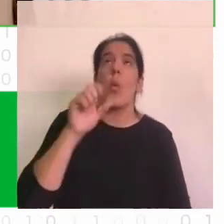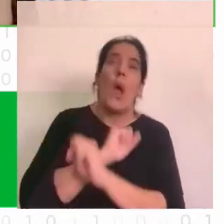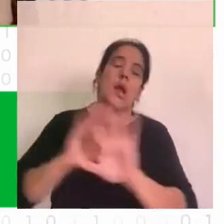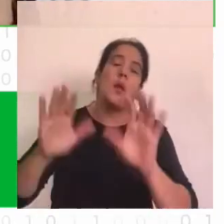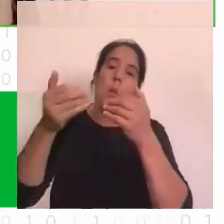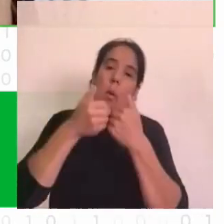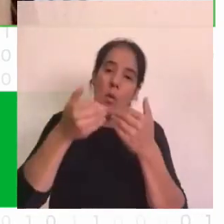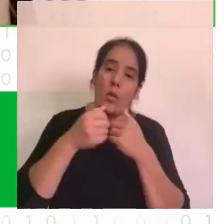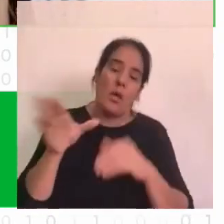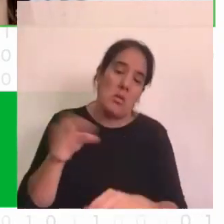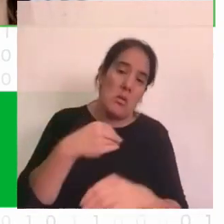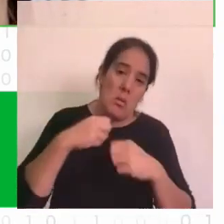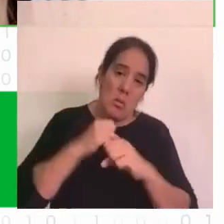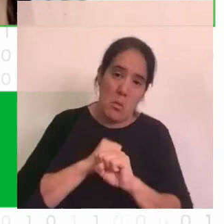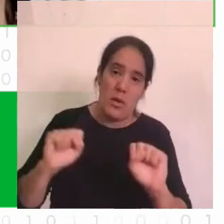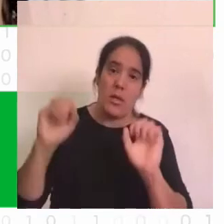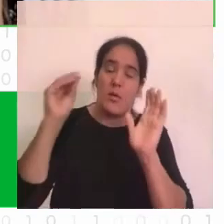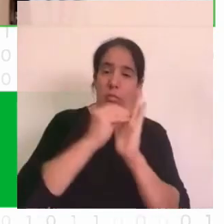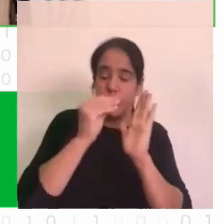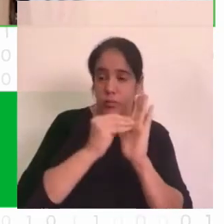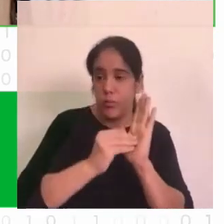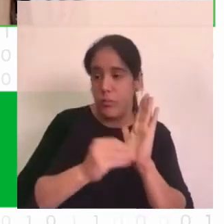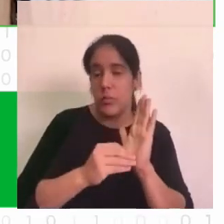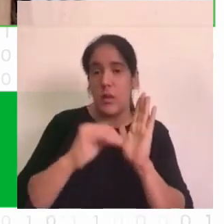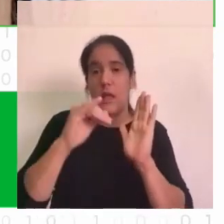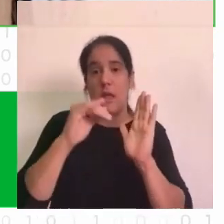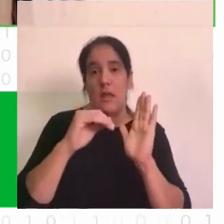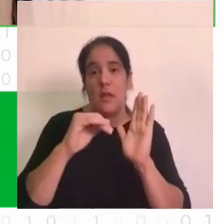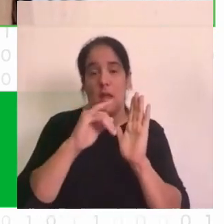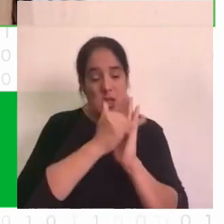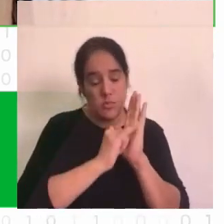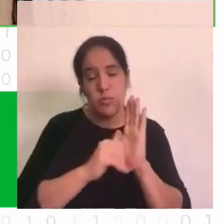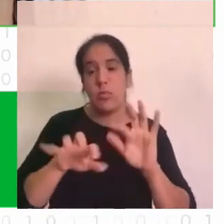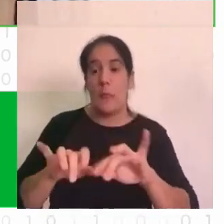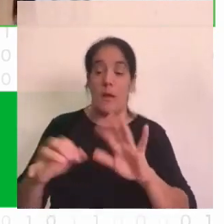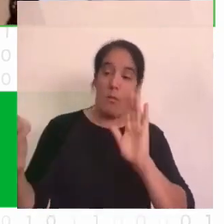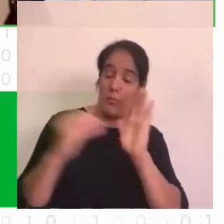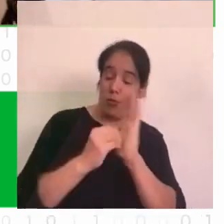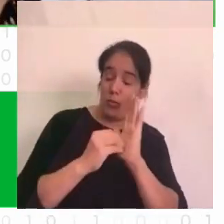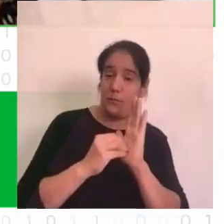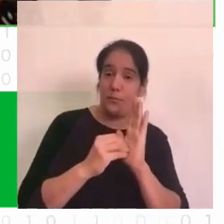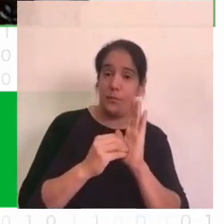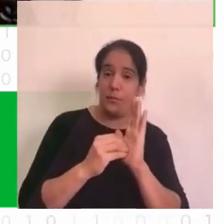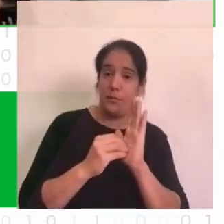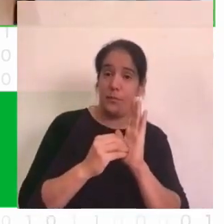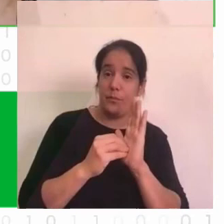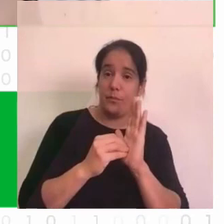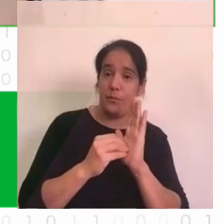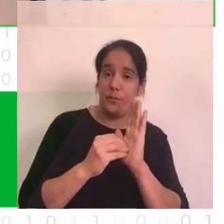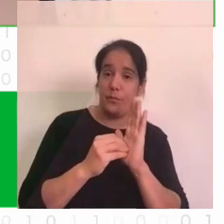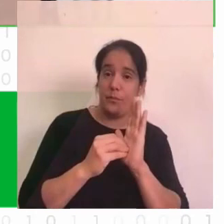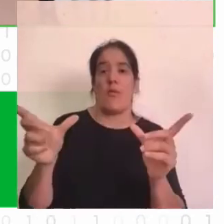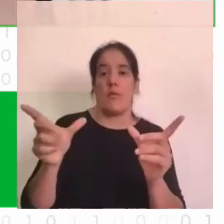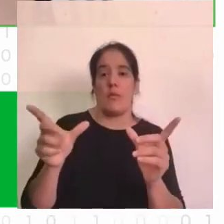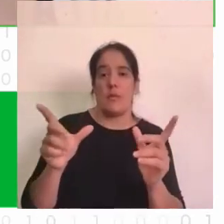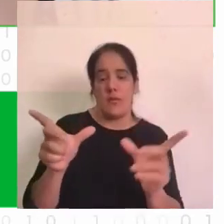vayan comentando en el chat, que las expositoras con mucha facilidad les irán